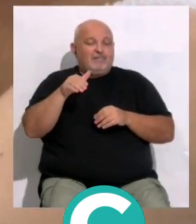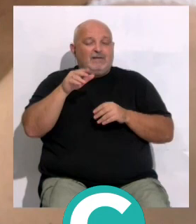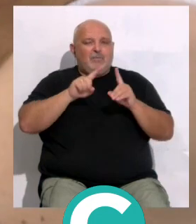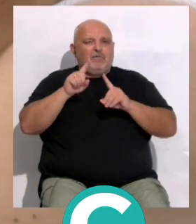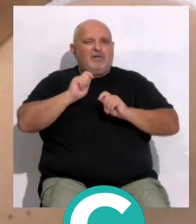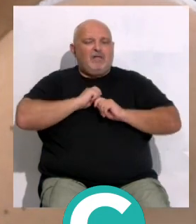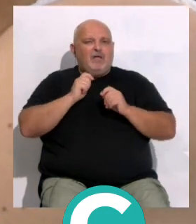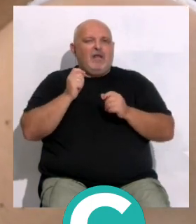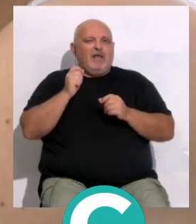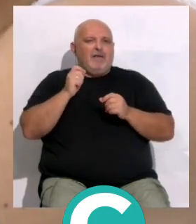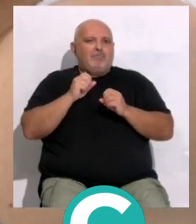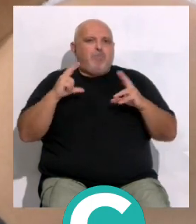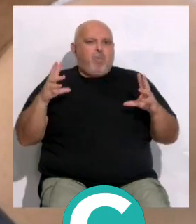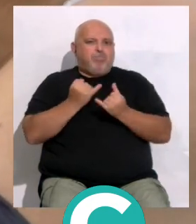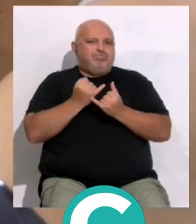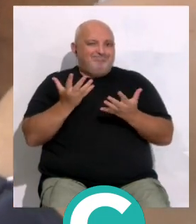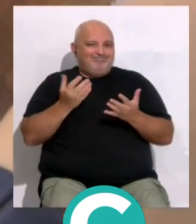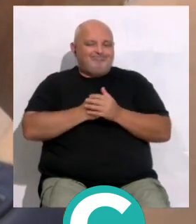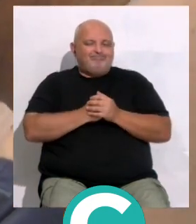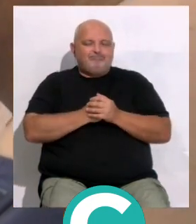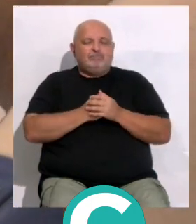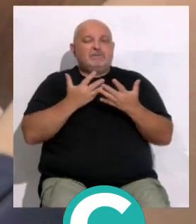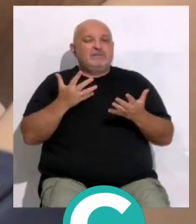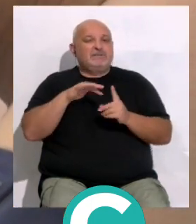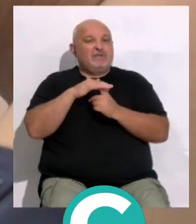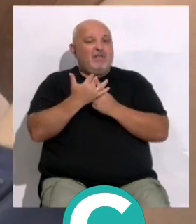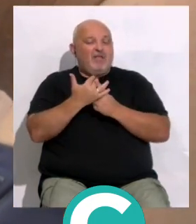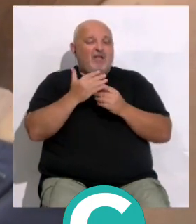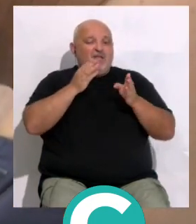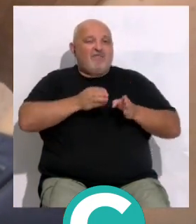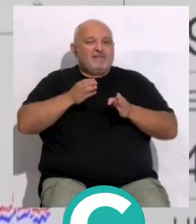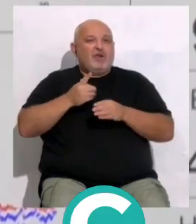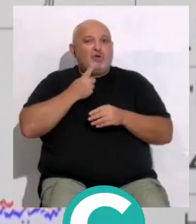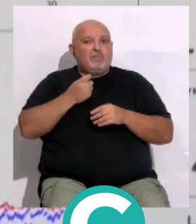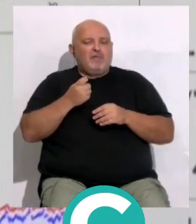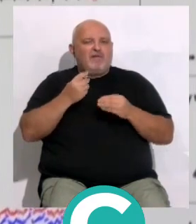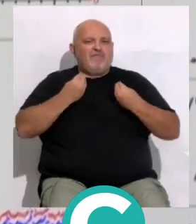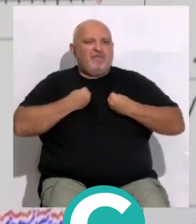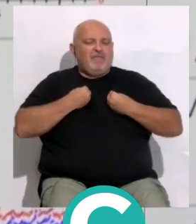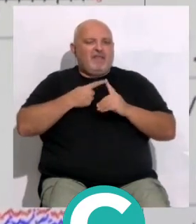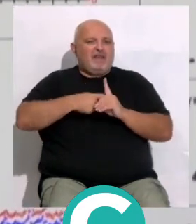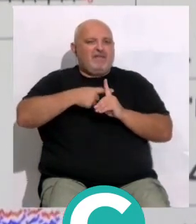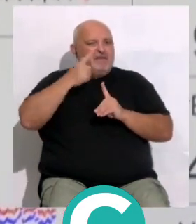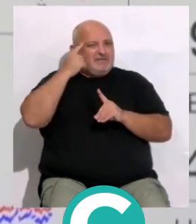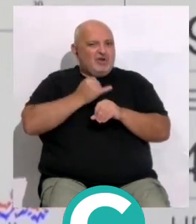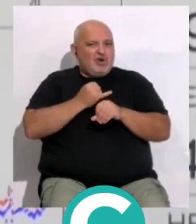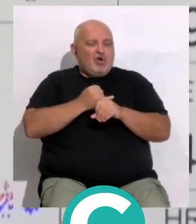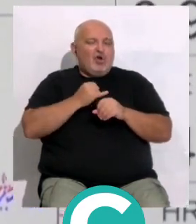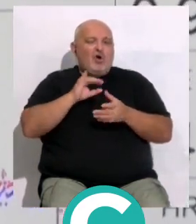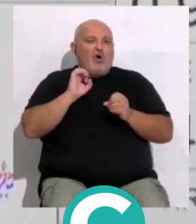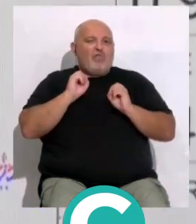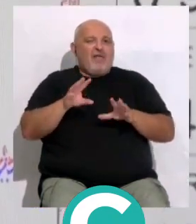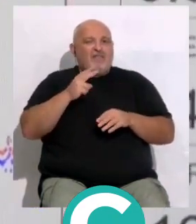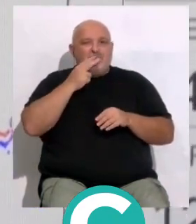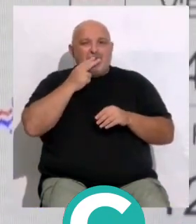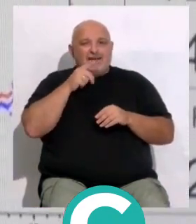temido efecto rebote. En algunos casos, situaciones o fases complicadas en la vida a nivel psicológico o el dejar de